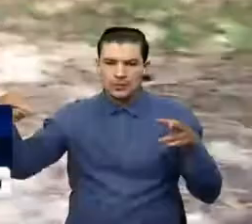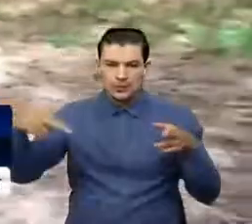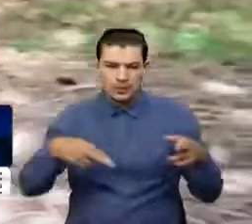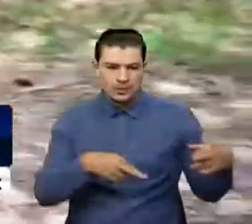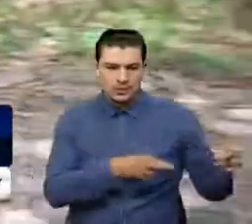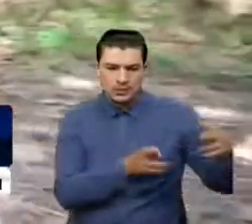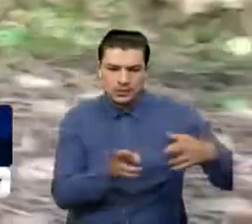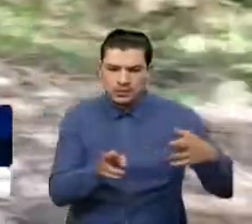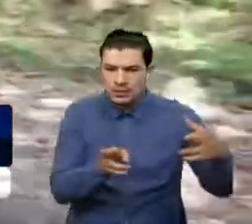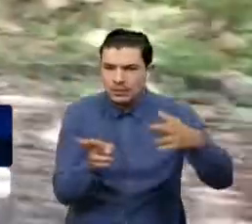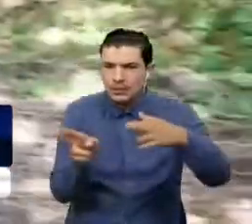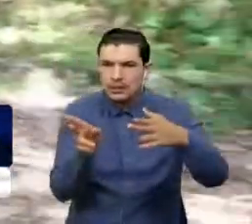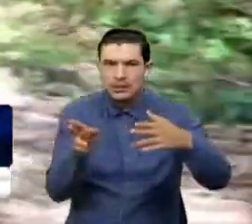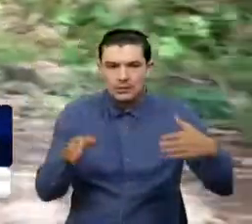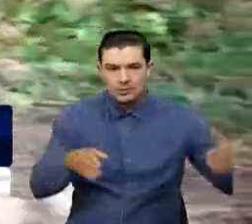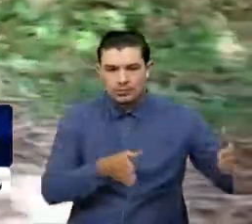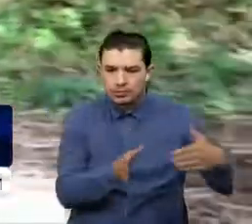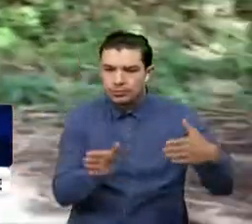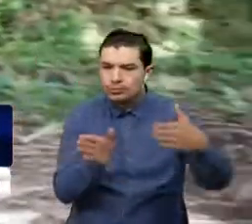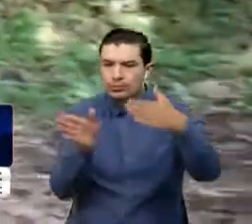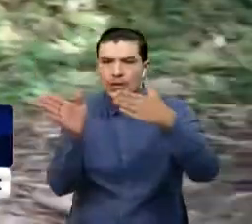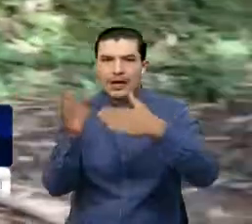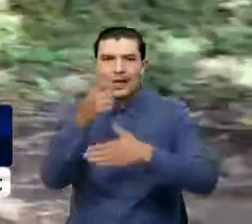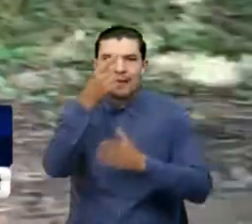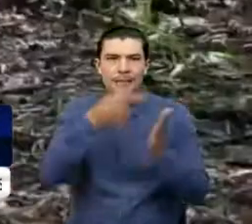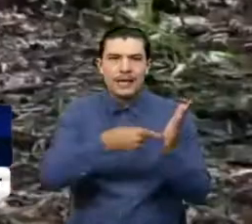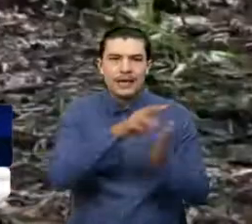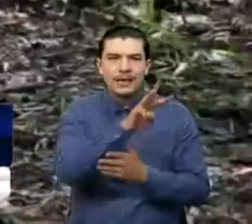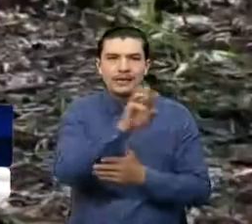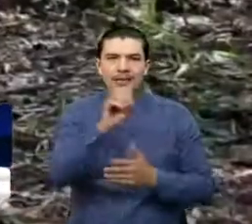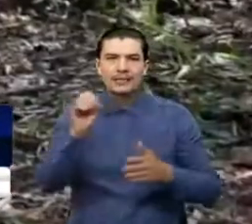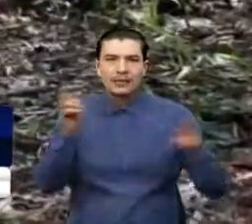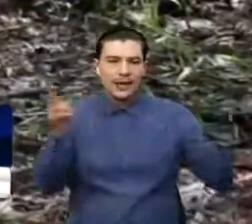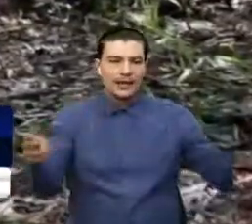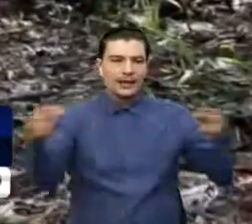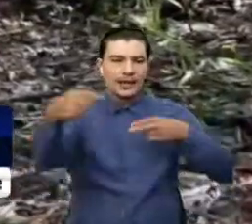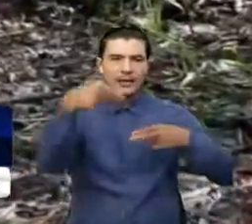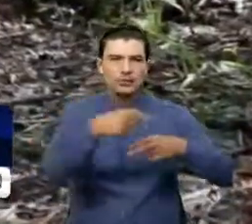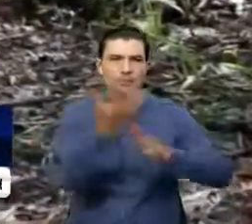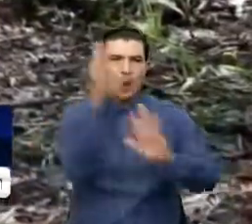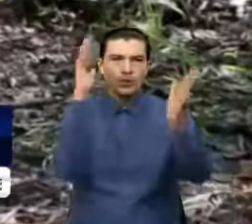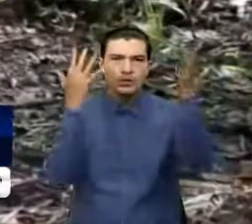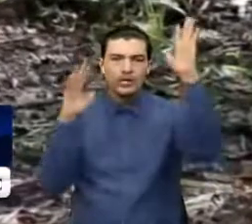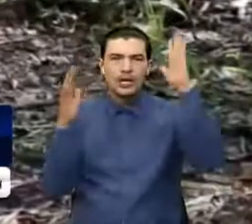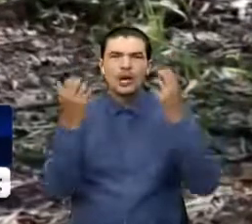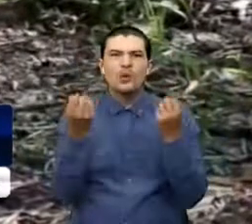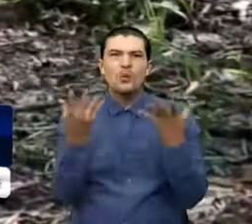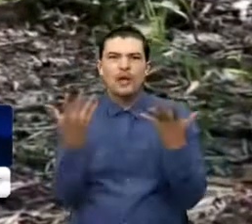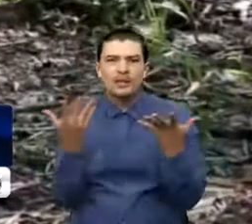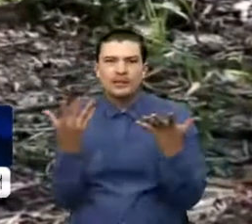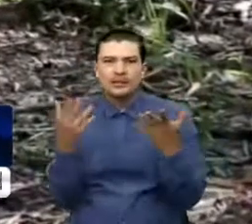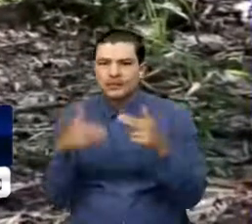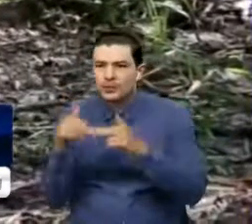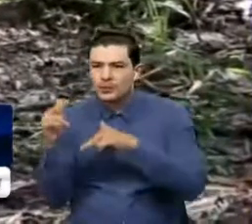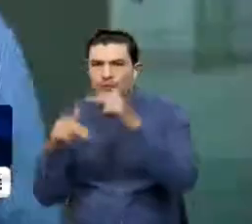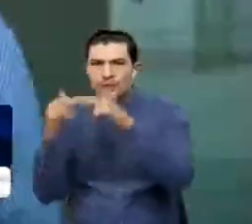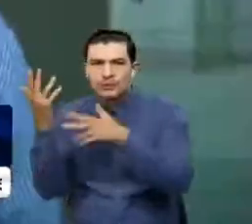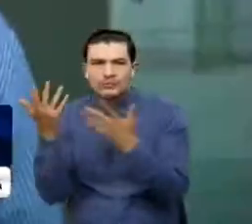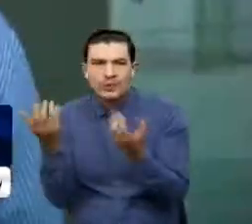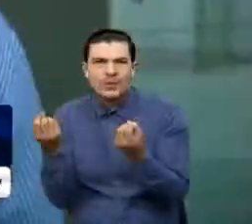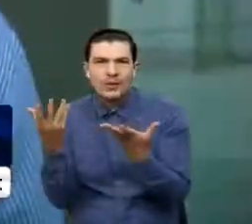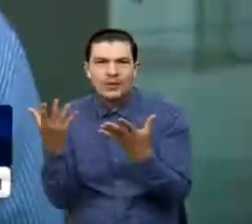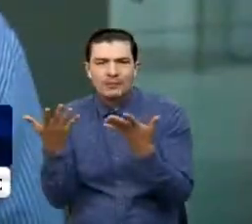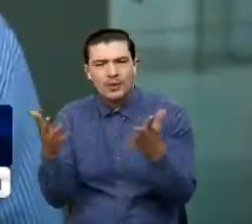el cual vamos a intervenir de todas las 1300 hectáreas que tiene el gran bosque de los cerros orientales y vamos a intervenir solamente